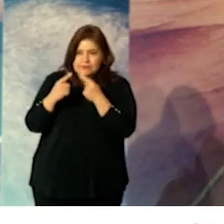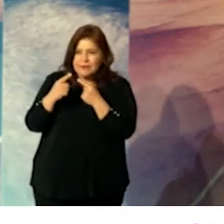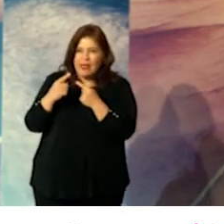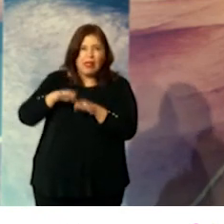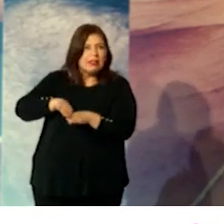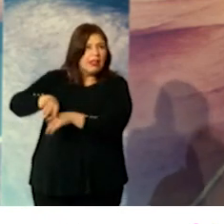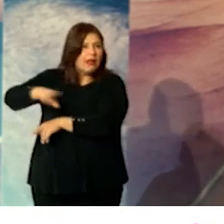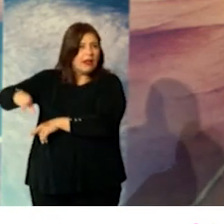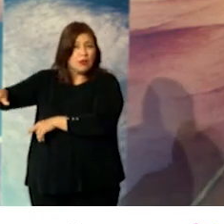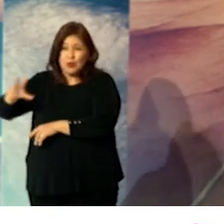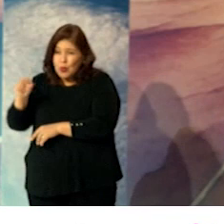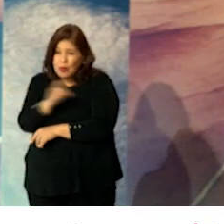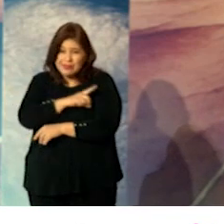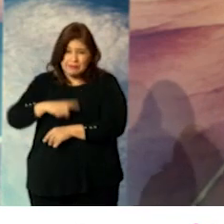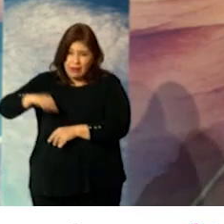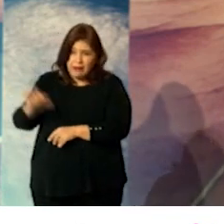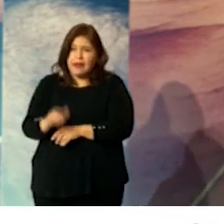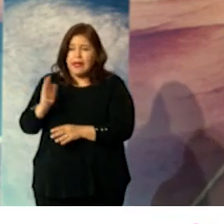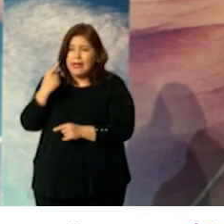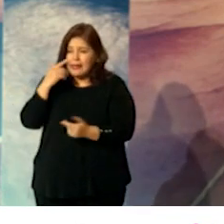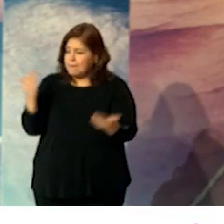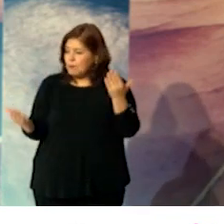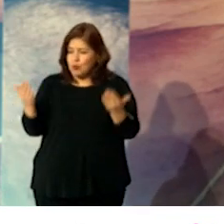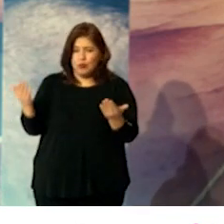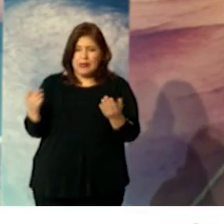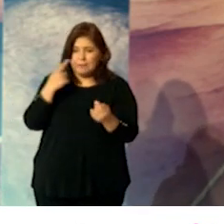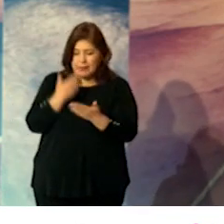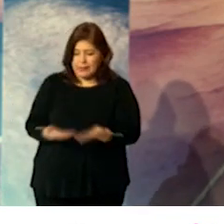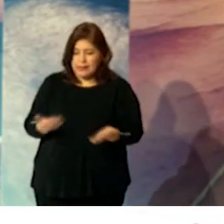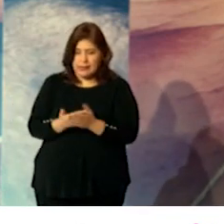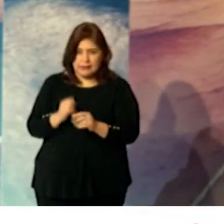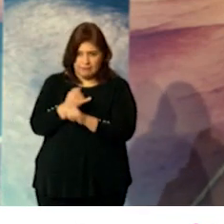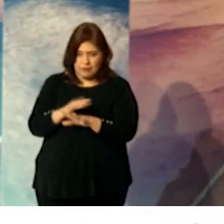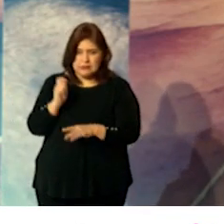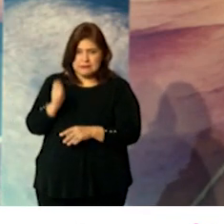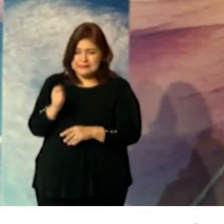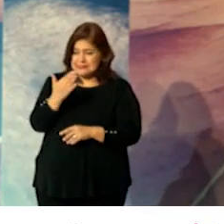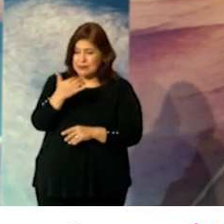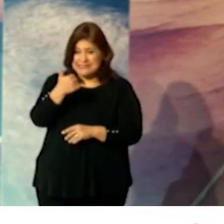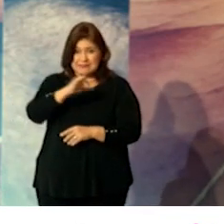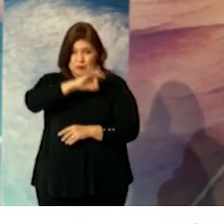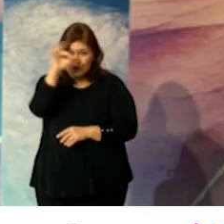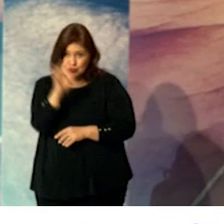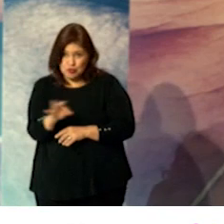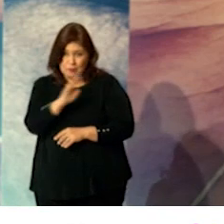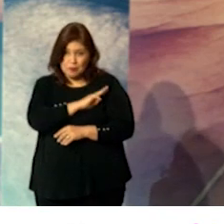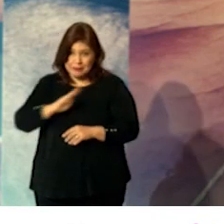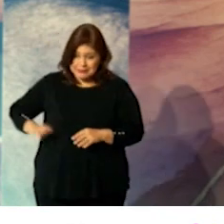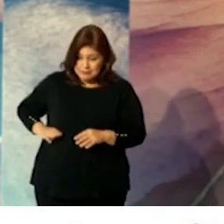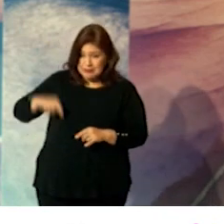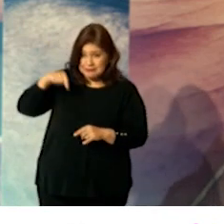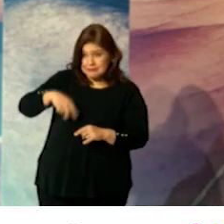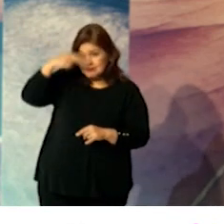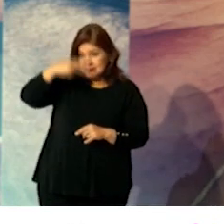Esa es la comparativa entre una y otra. El dato actual, que es 56% de los municipios en